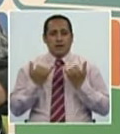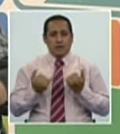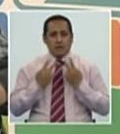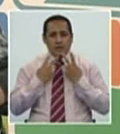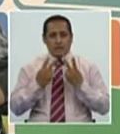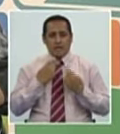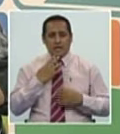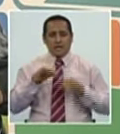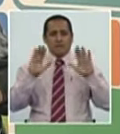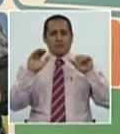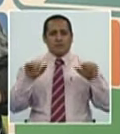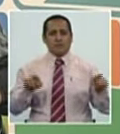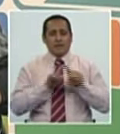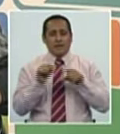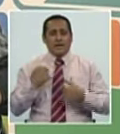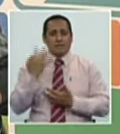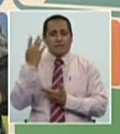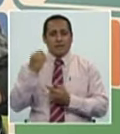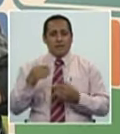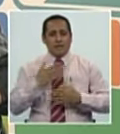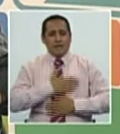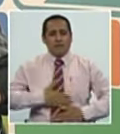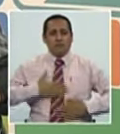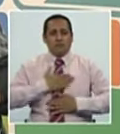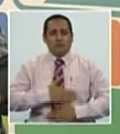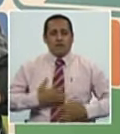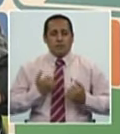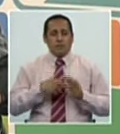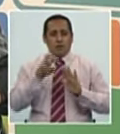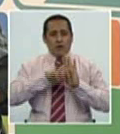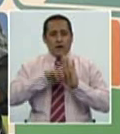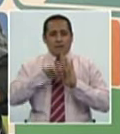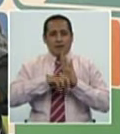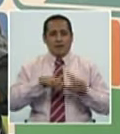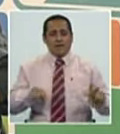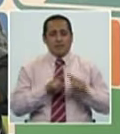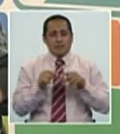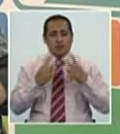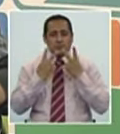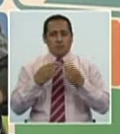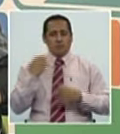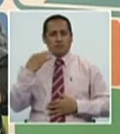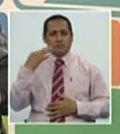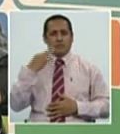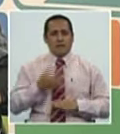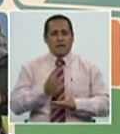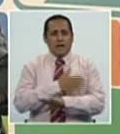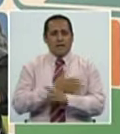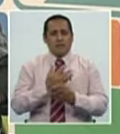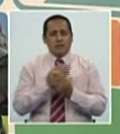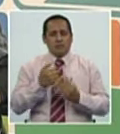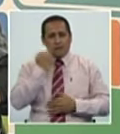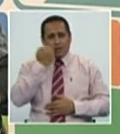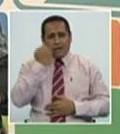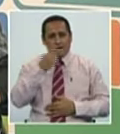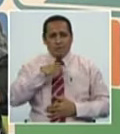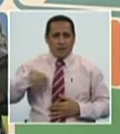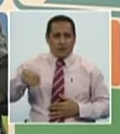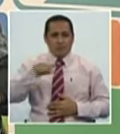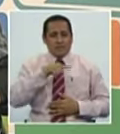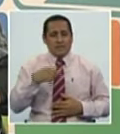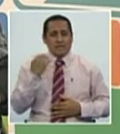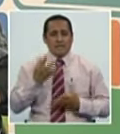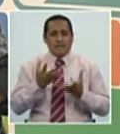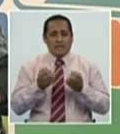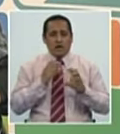630-5170. Y así llegó el momento de despedirnos. Esperamos que hayan disfrutado del programa, que lo hemos hecho como siempre, con mucho cariño para